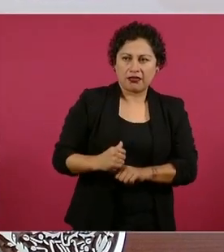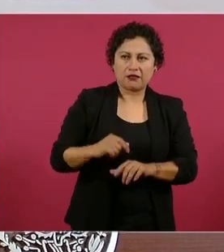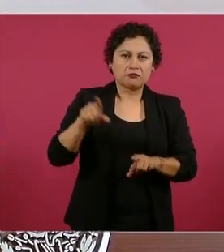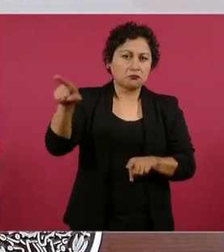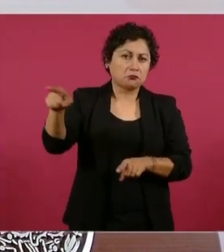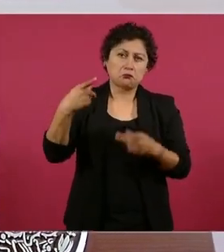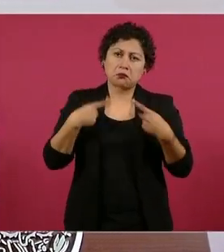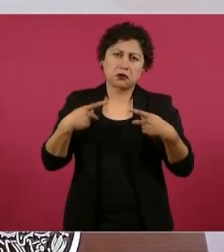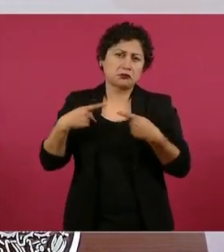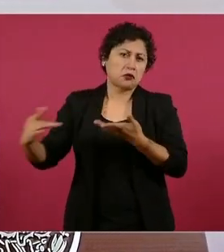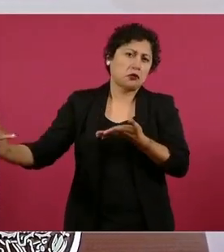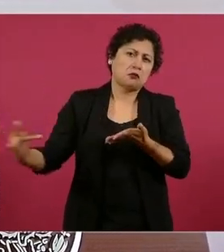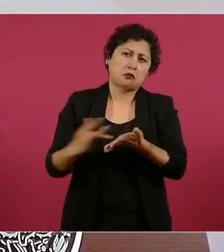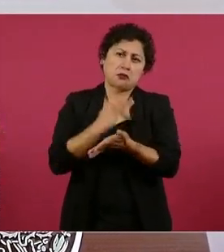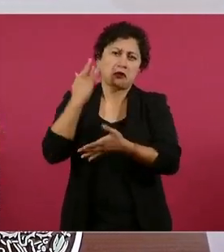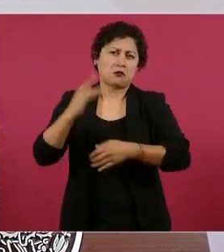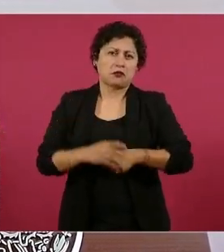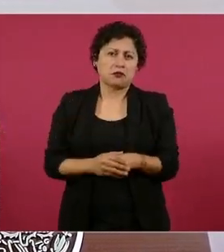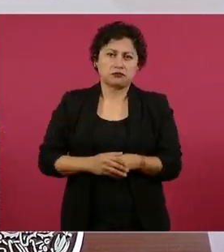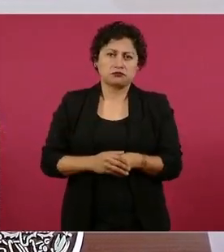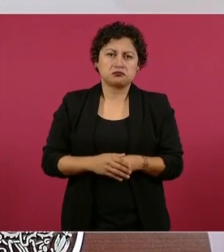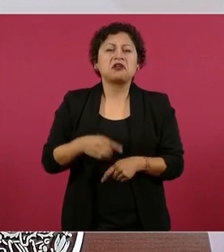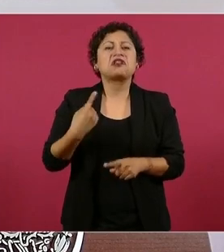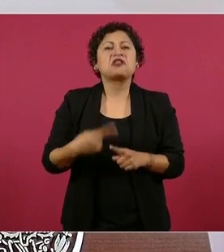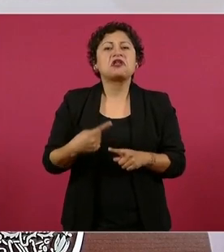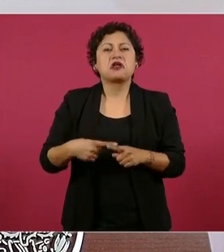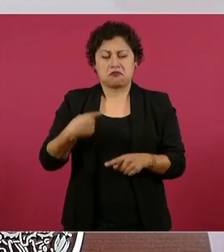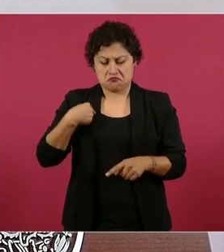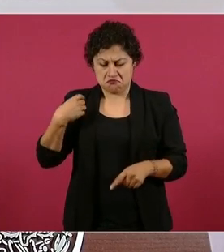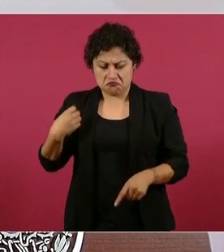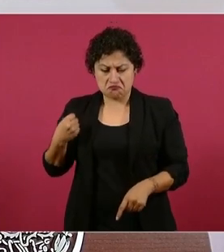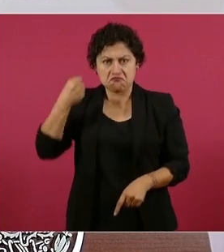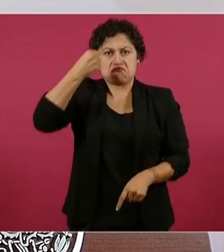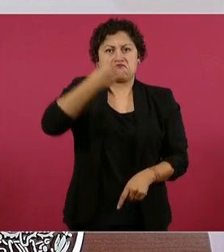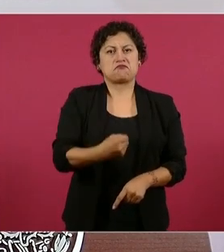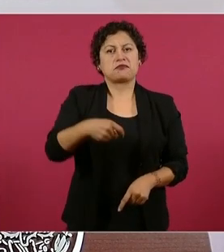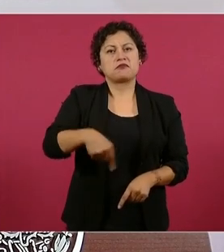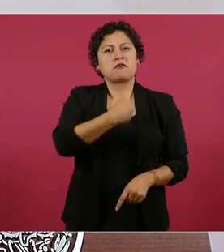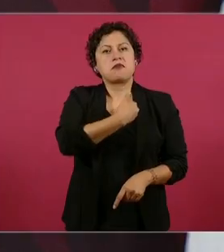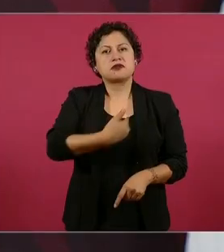¿Quién me trajo aquí? El pueblo.